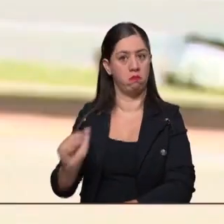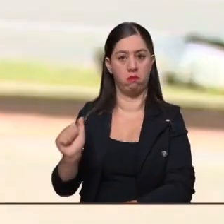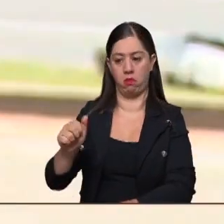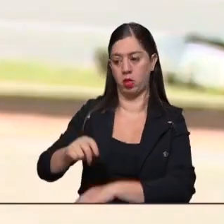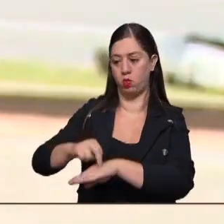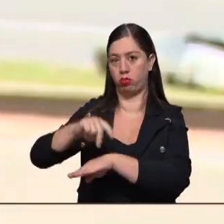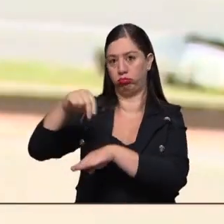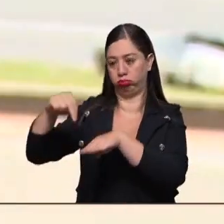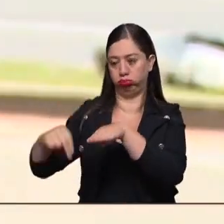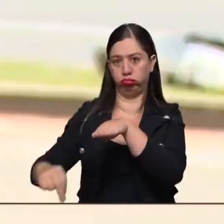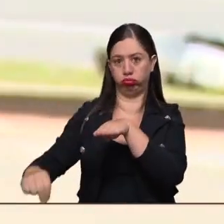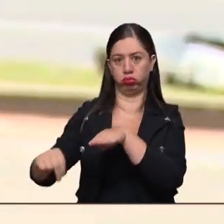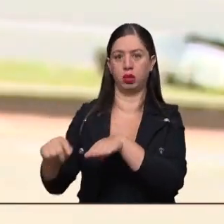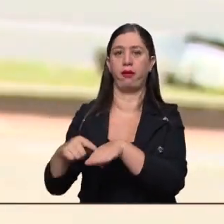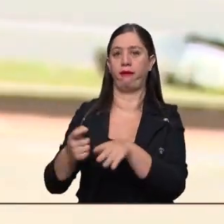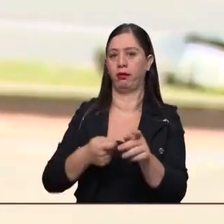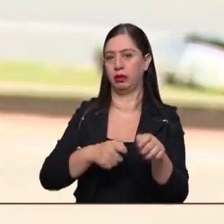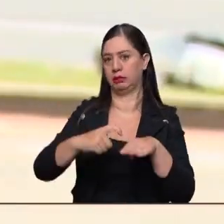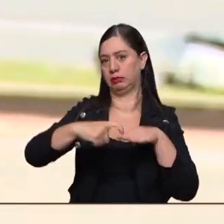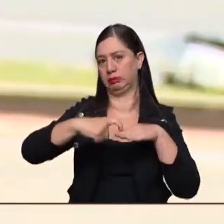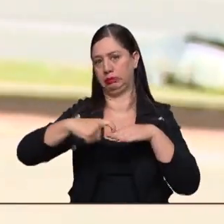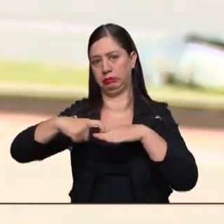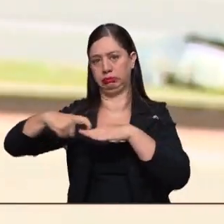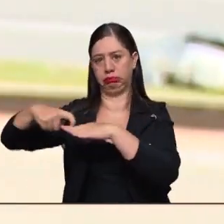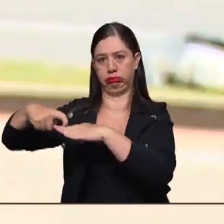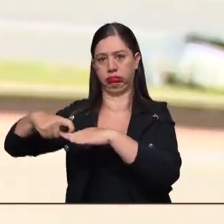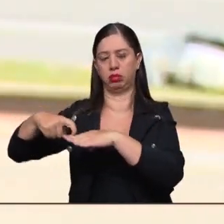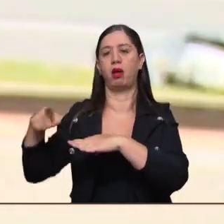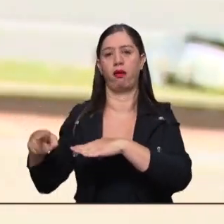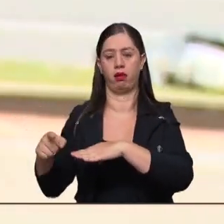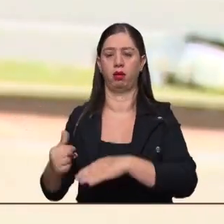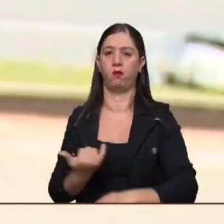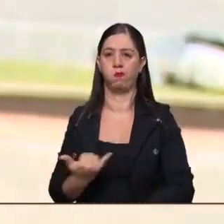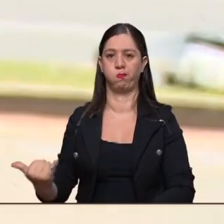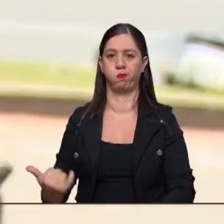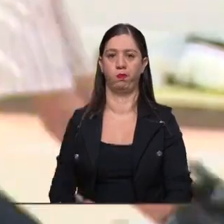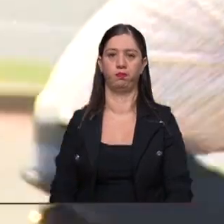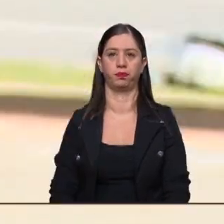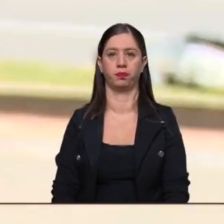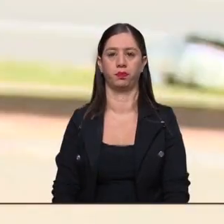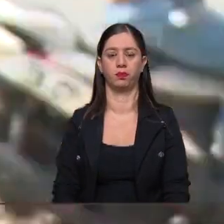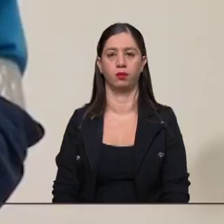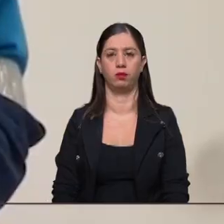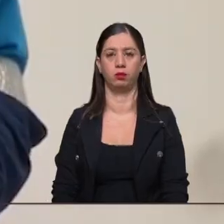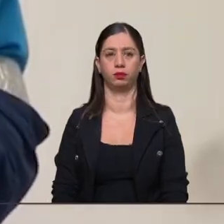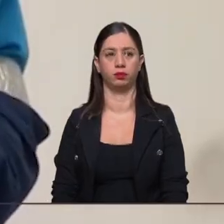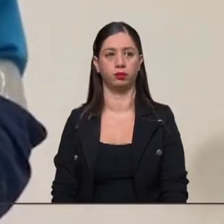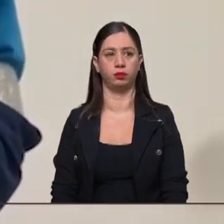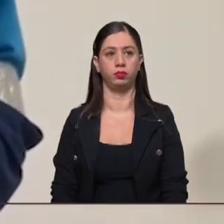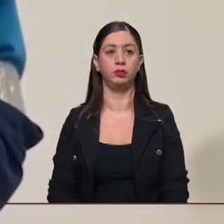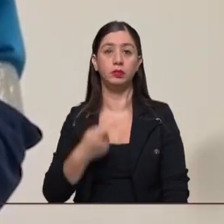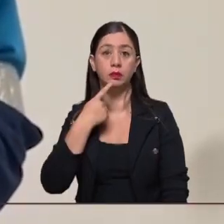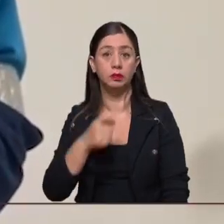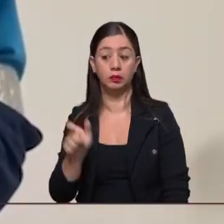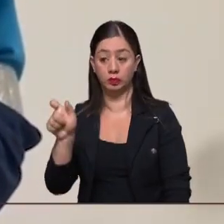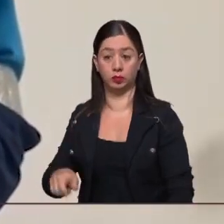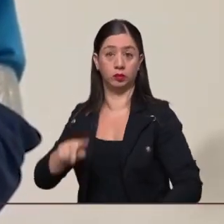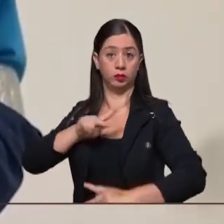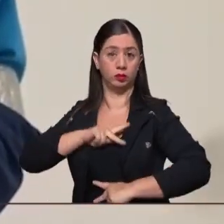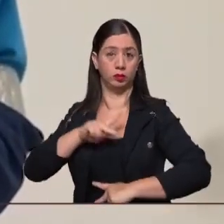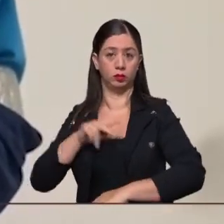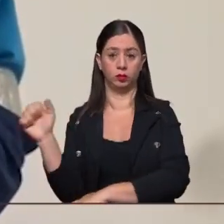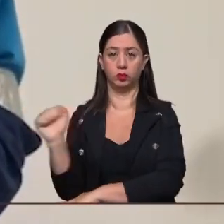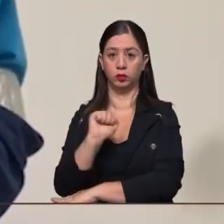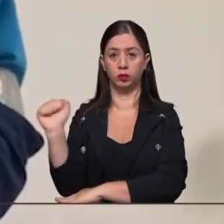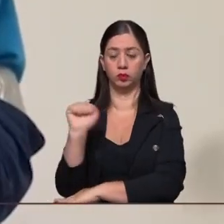medios, mientras el vehículo fue trasladado a los patios del tránsito distrital. Según la versión del propietario de